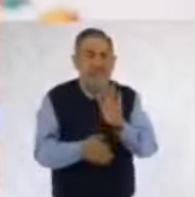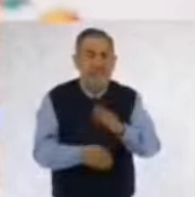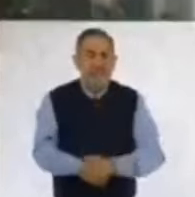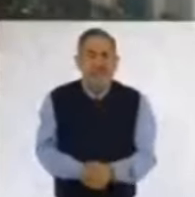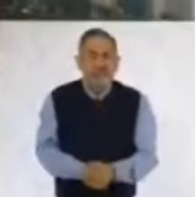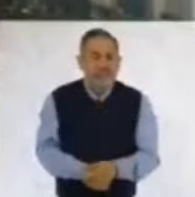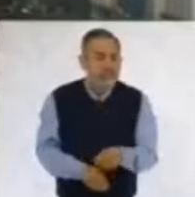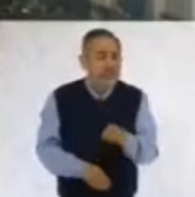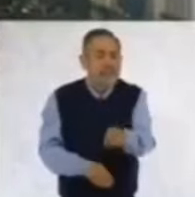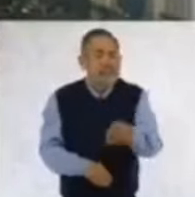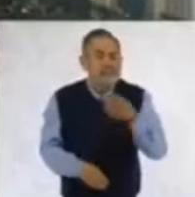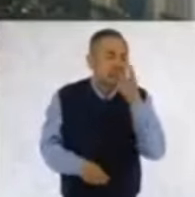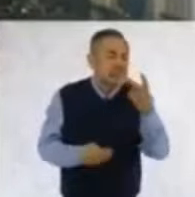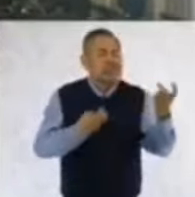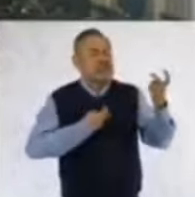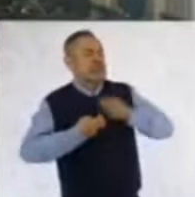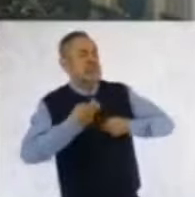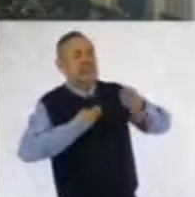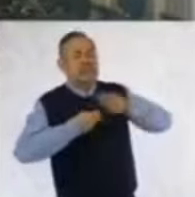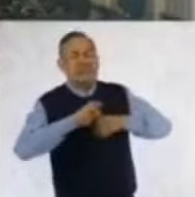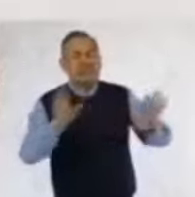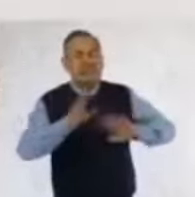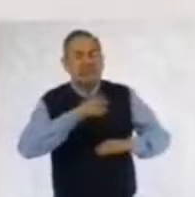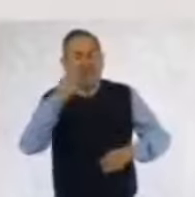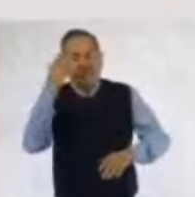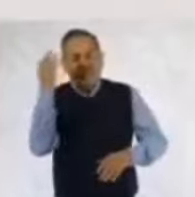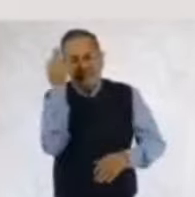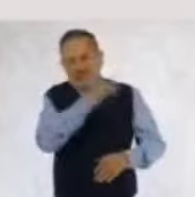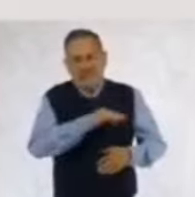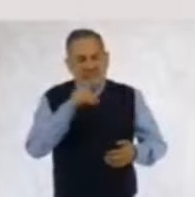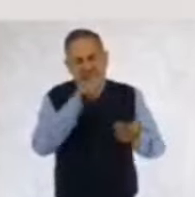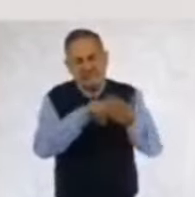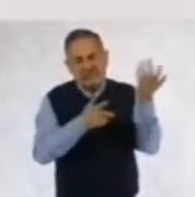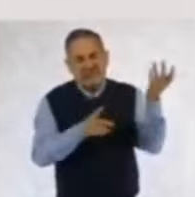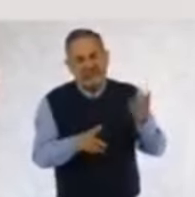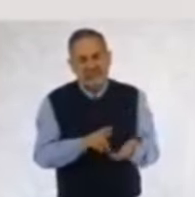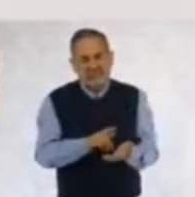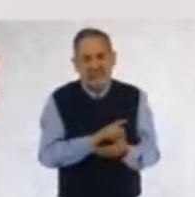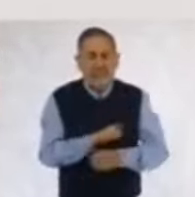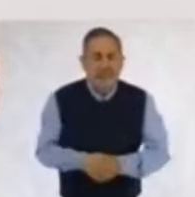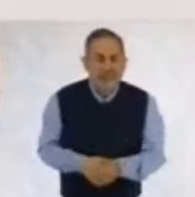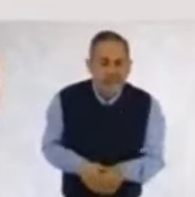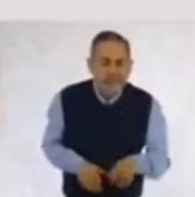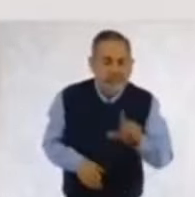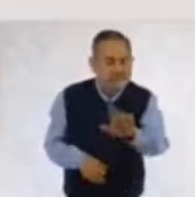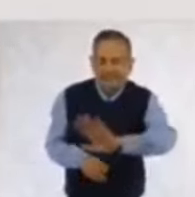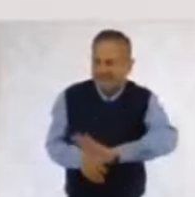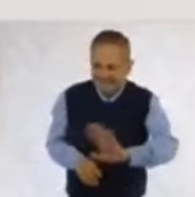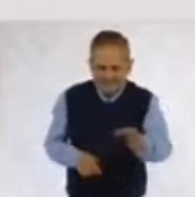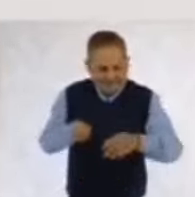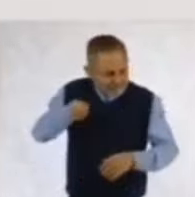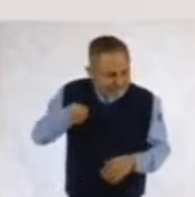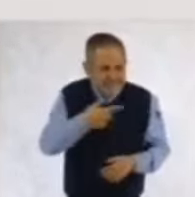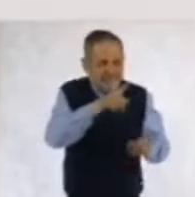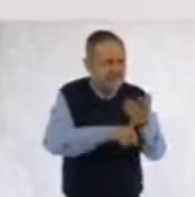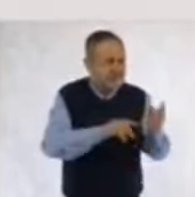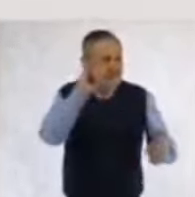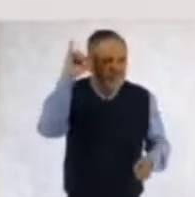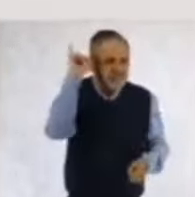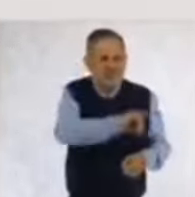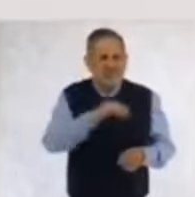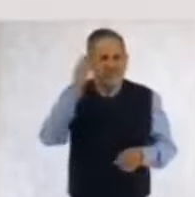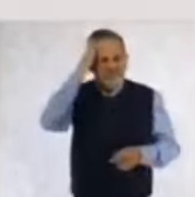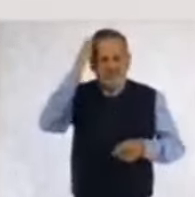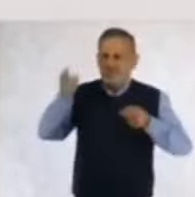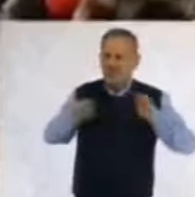Jorge Romero una y otra vez y y no sentir remordimiento de la gama de mentiras que Comenta este